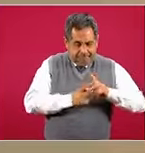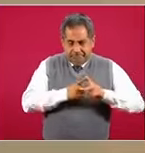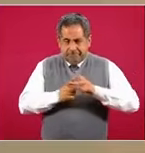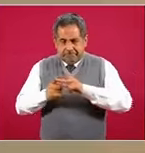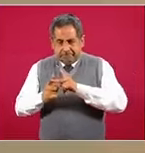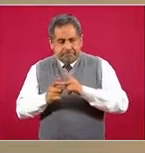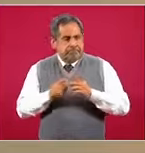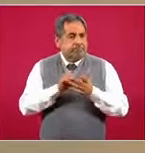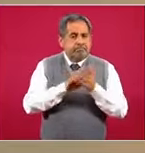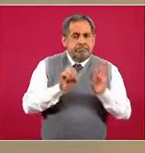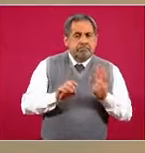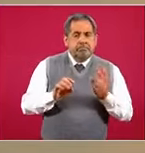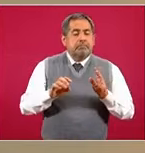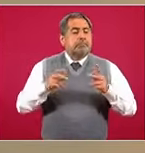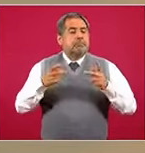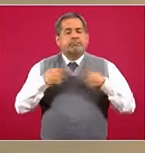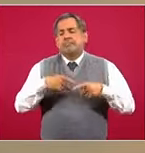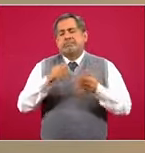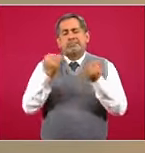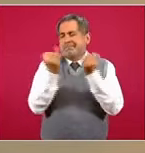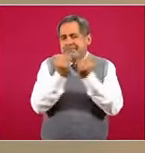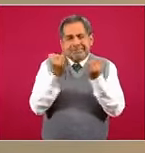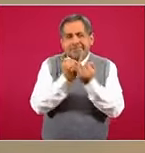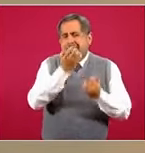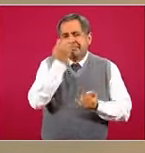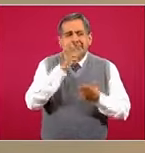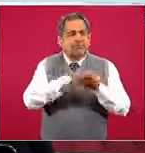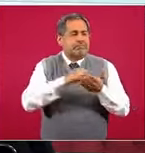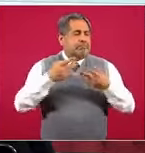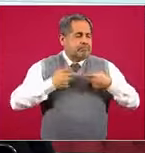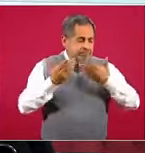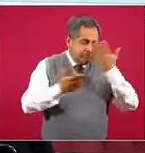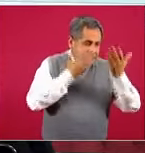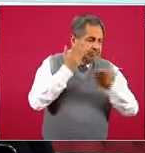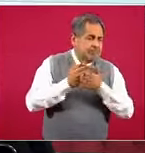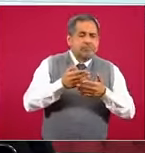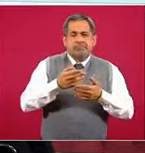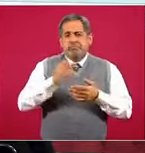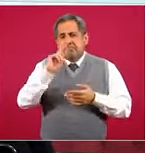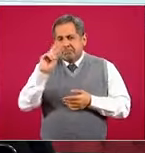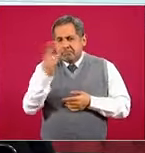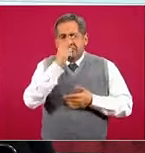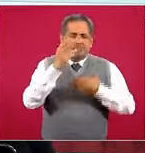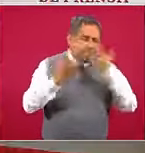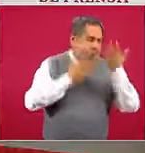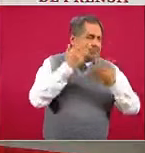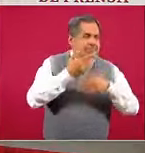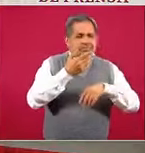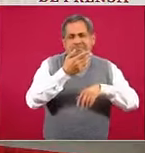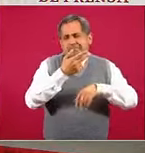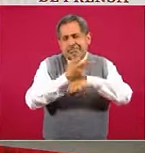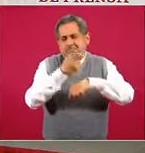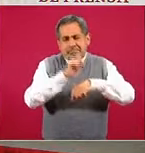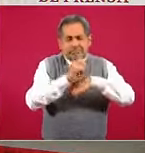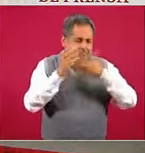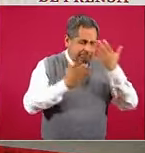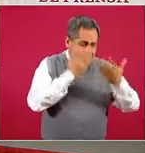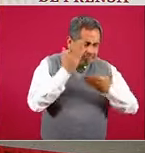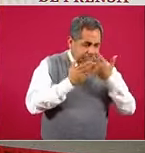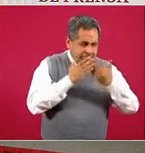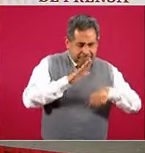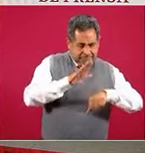Una persona que está estudiando una maestría, un doctorado, una licenciatura, la primaria, la secundaria, que tiene